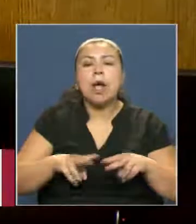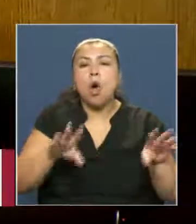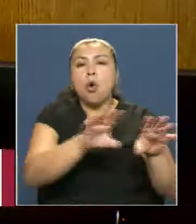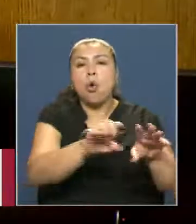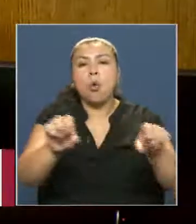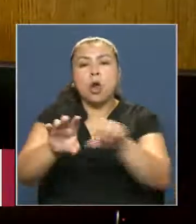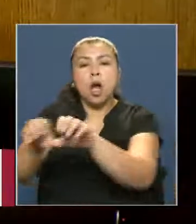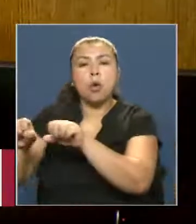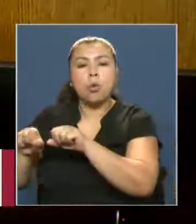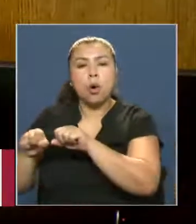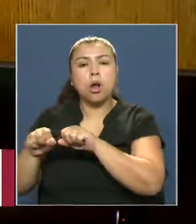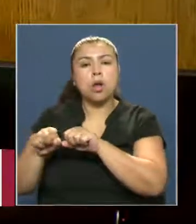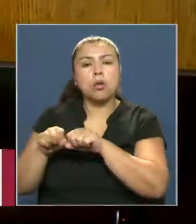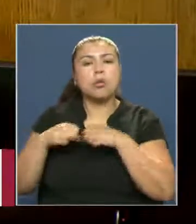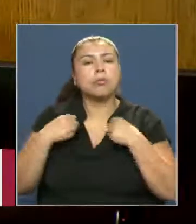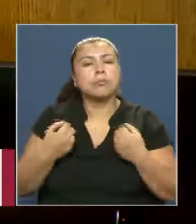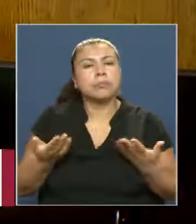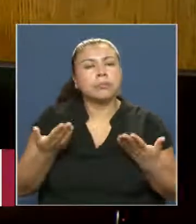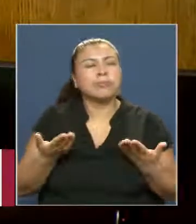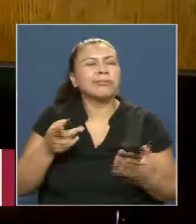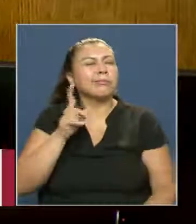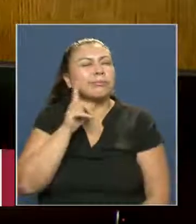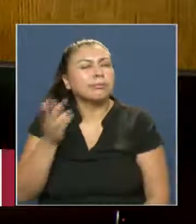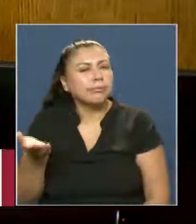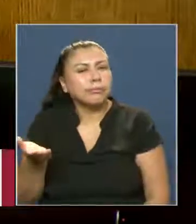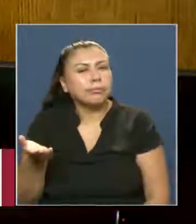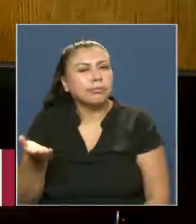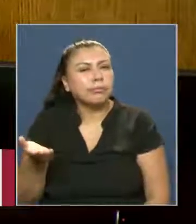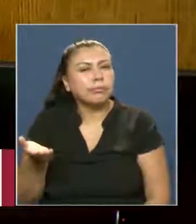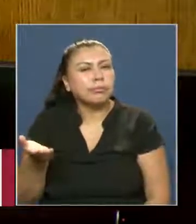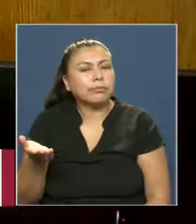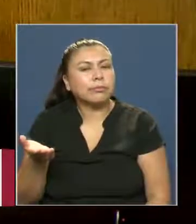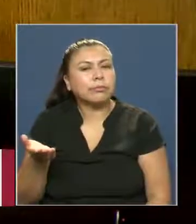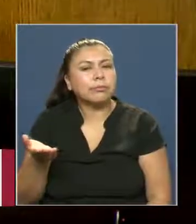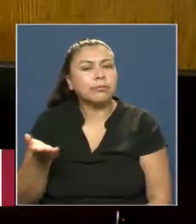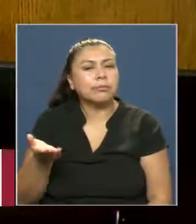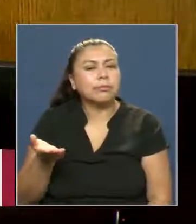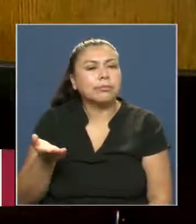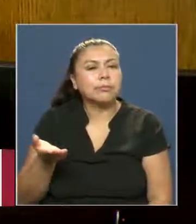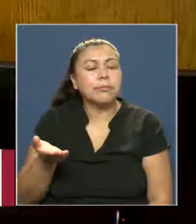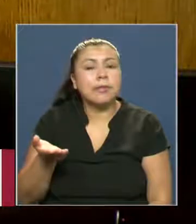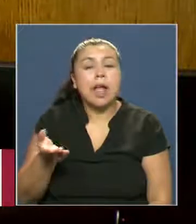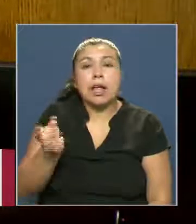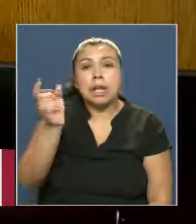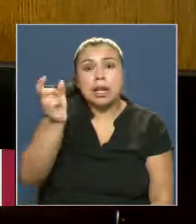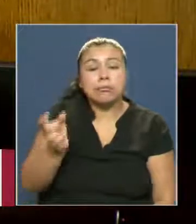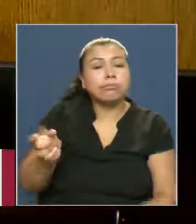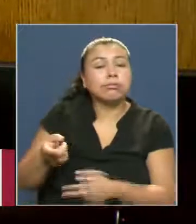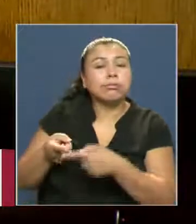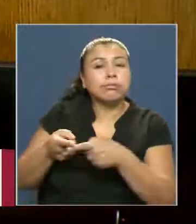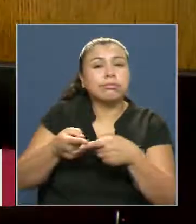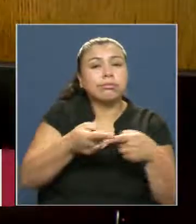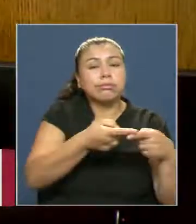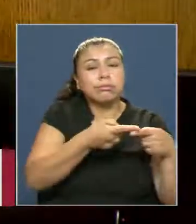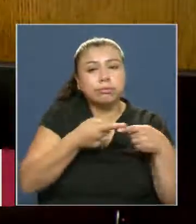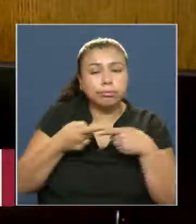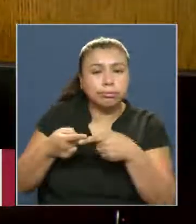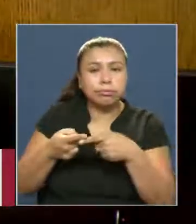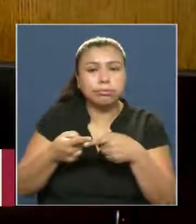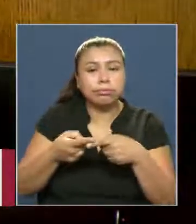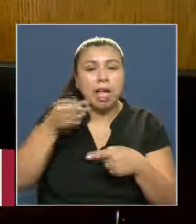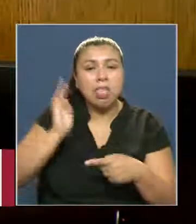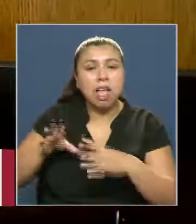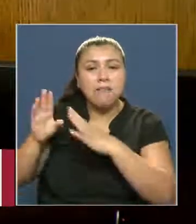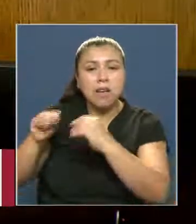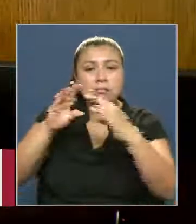consenso respecto de que el individuo y la sociedad tienen que conversar. Y